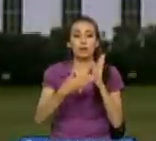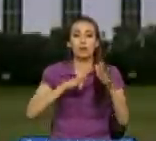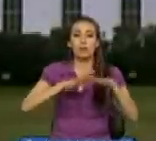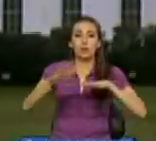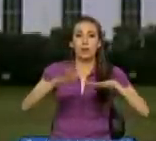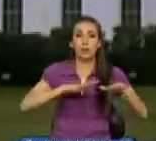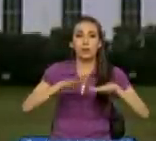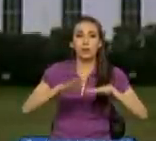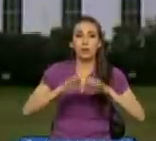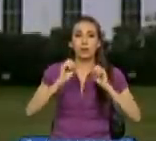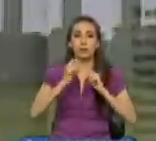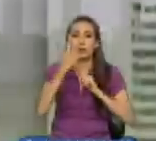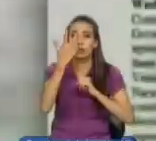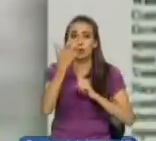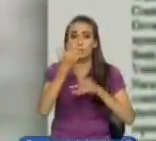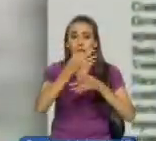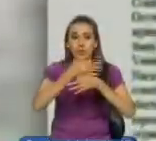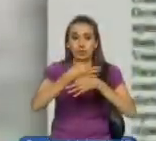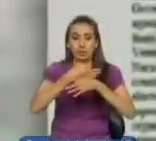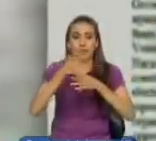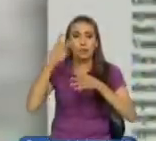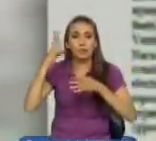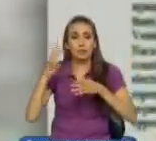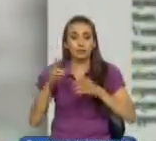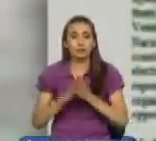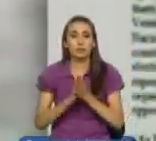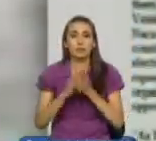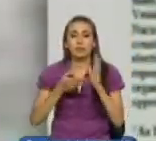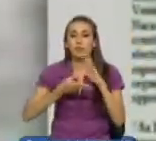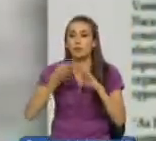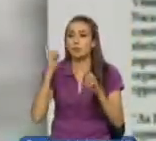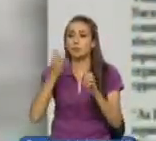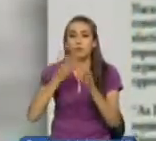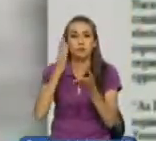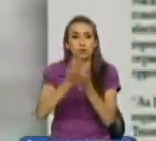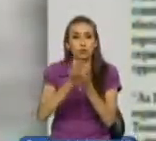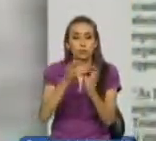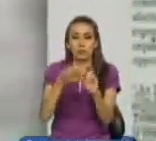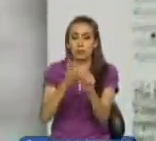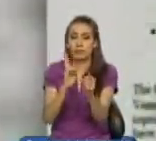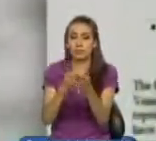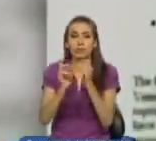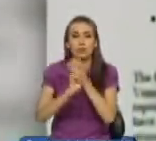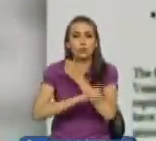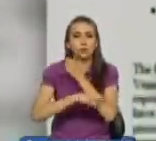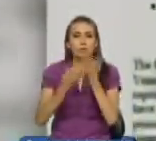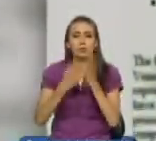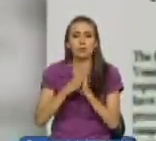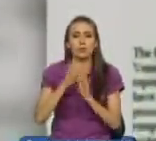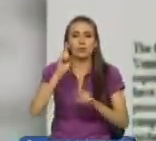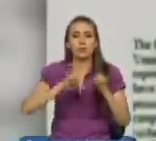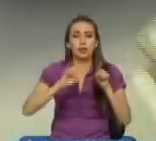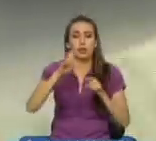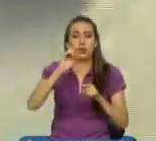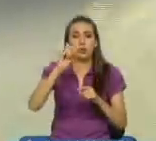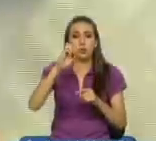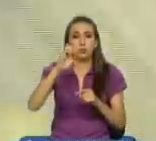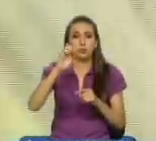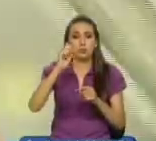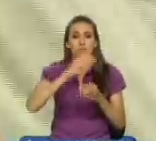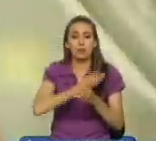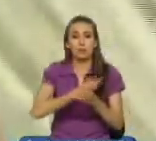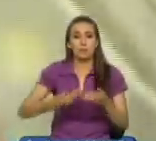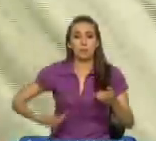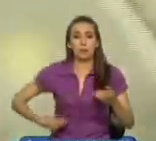país de 13 funcionarios del gobierno de Venezuela fueron congelados entre los sancionados están tibisay lucena presidente del Consejo